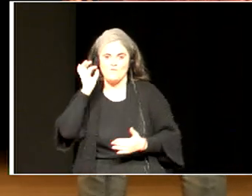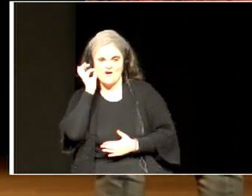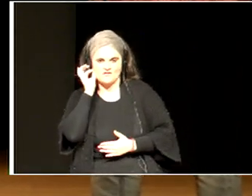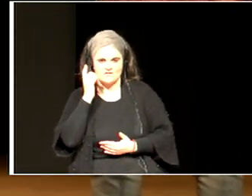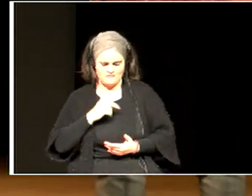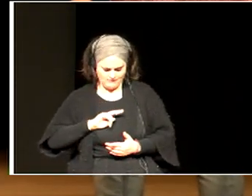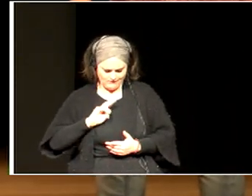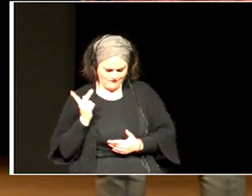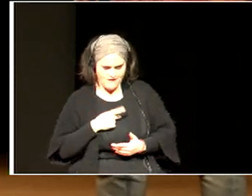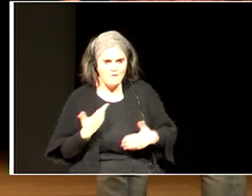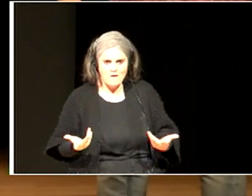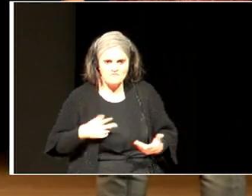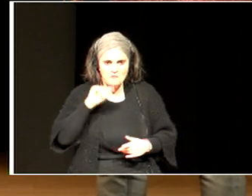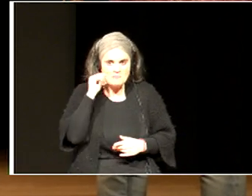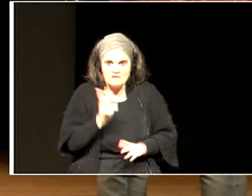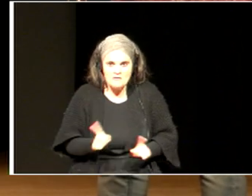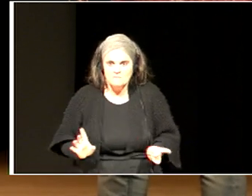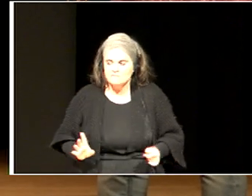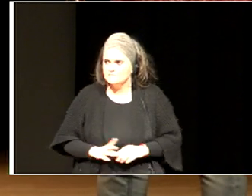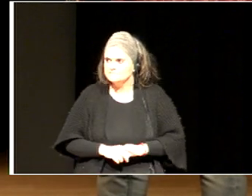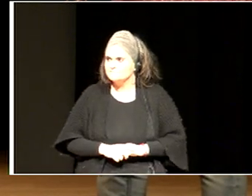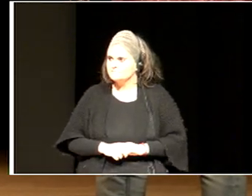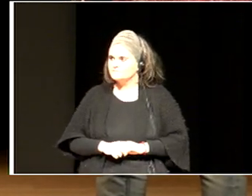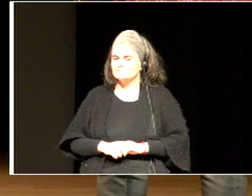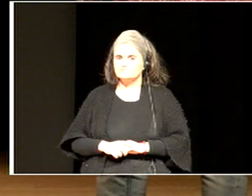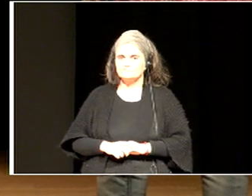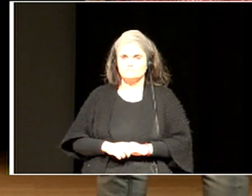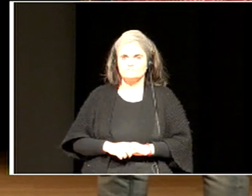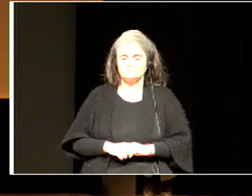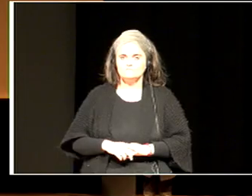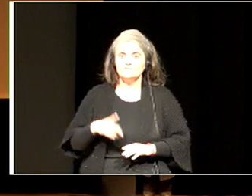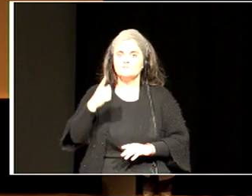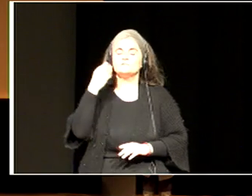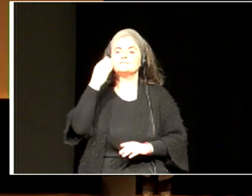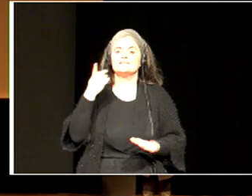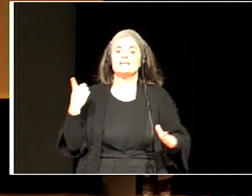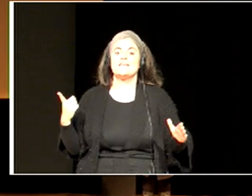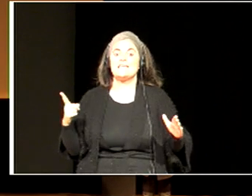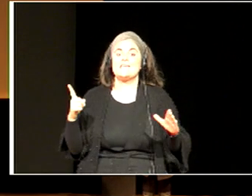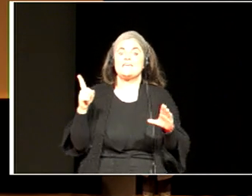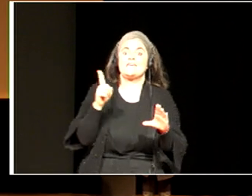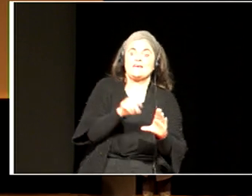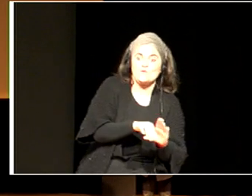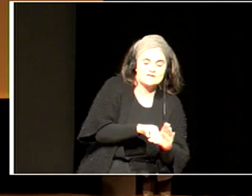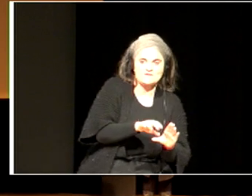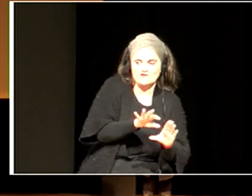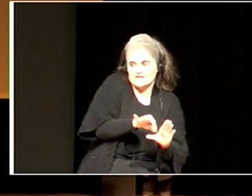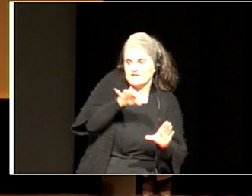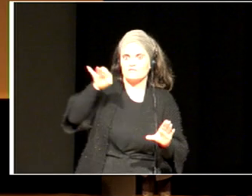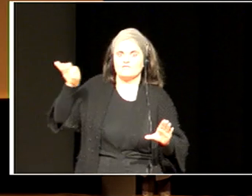el salto semántico que es cuando pensáis que estáis incluidas y resulta que no lo estáis no estáis incluidas